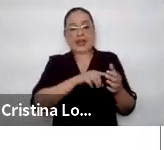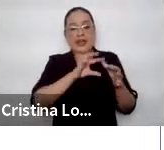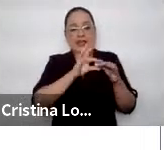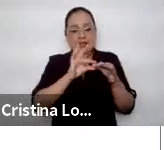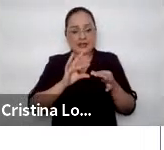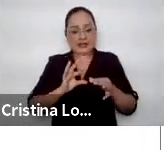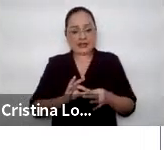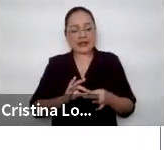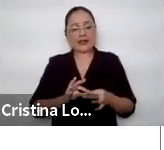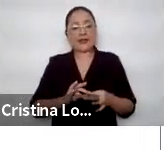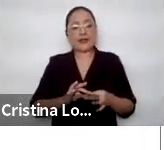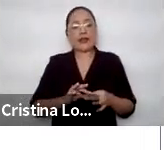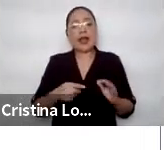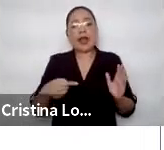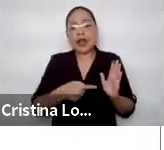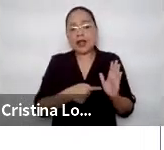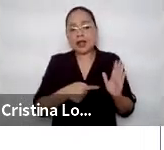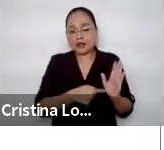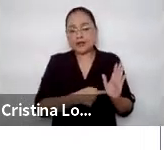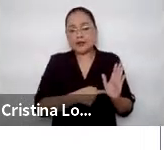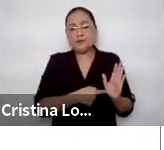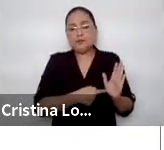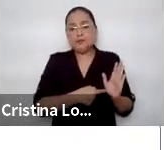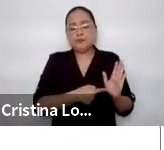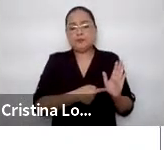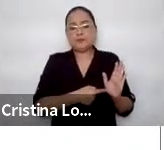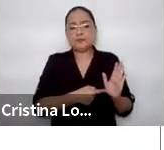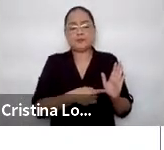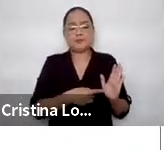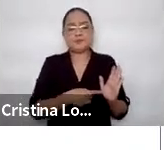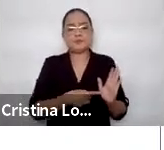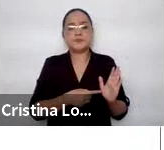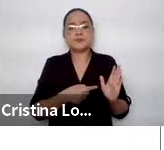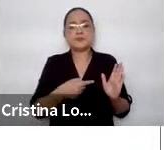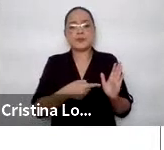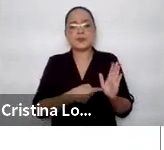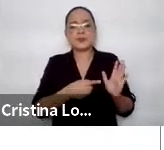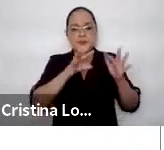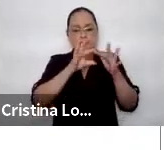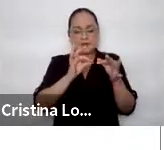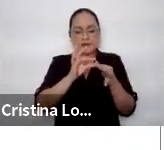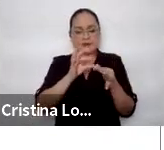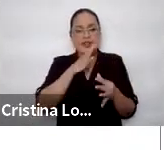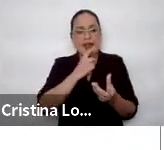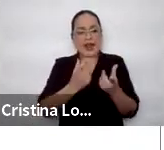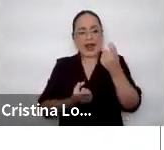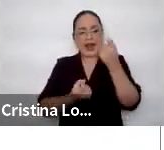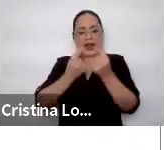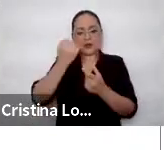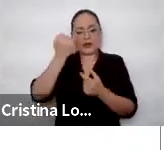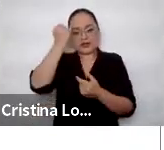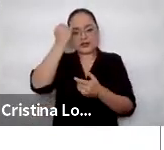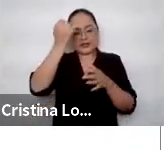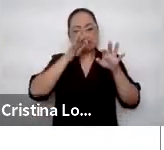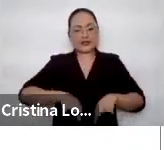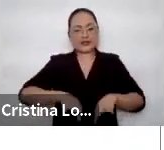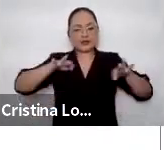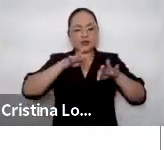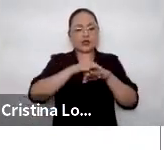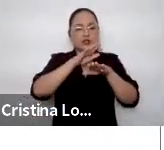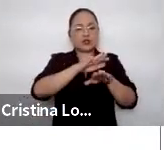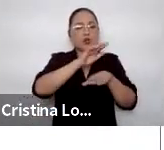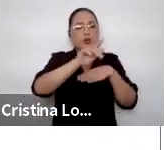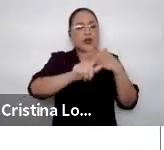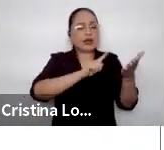siguiente lámina, ¿no? Donde nos trae precisamente a resaltar algunos aspectos importantes de esta